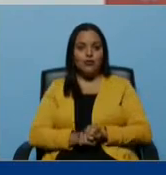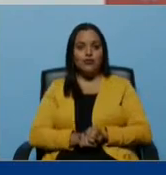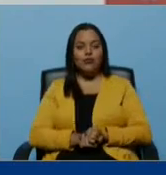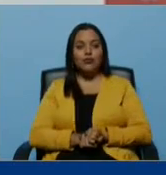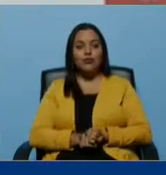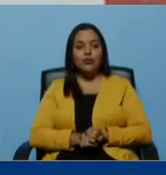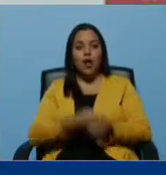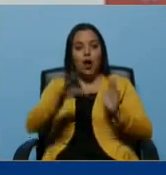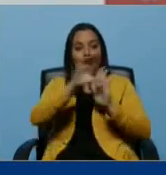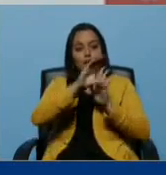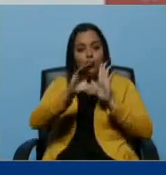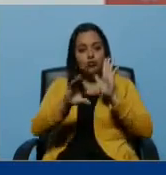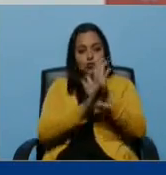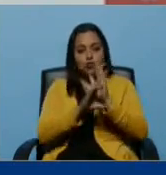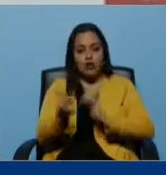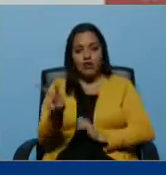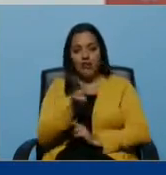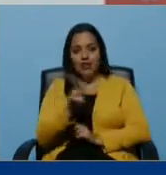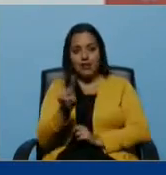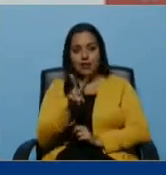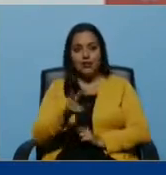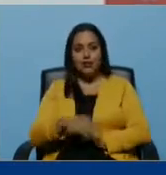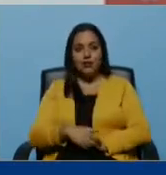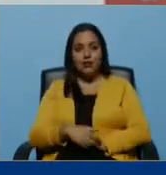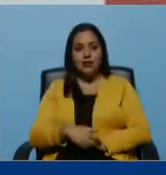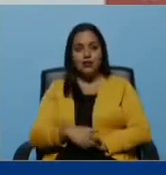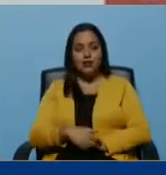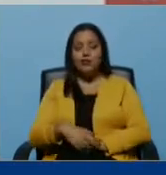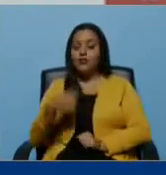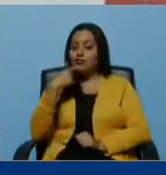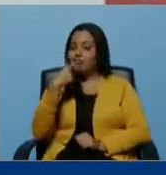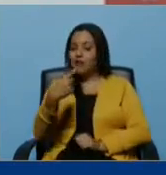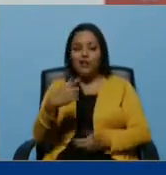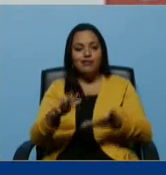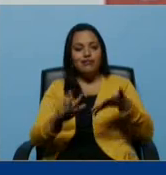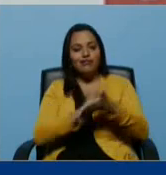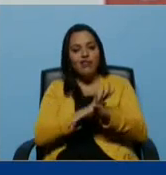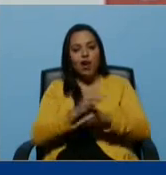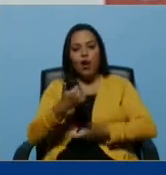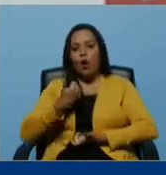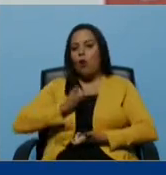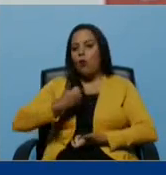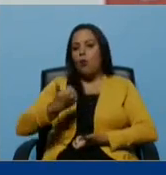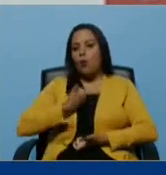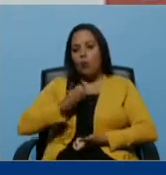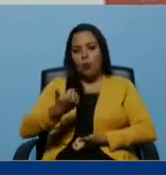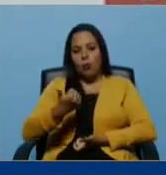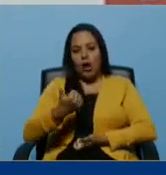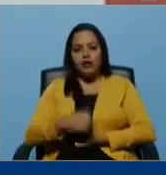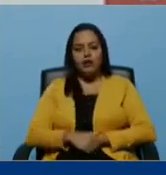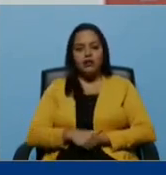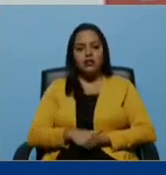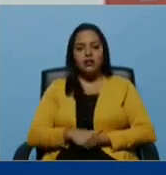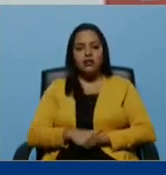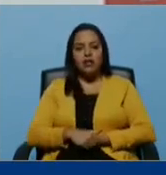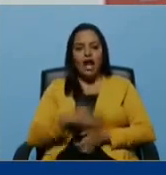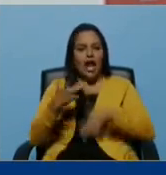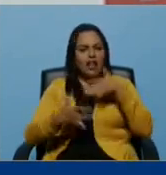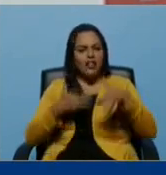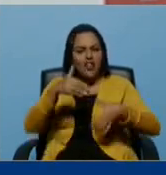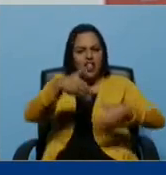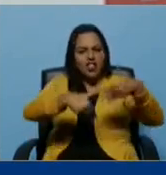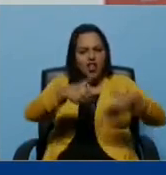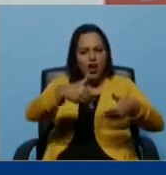La Constitución de Venezuela establece que cualquier contencioso electoral,